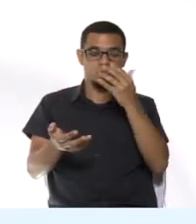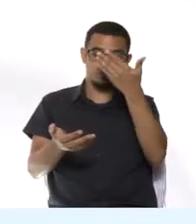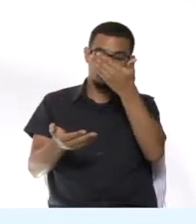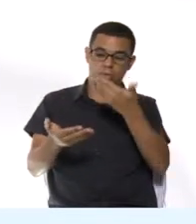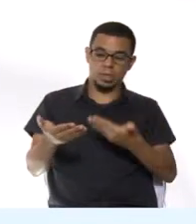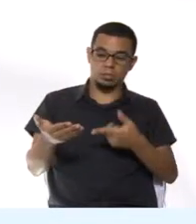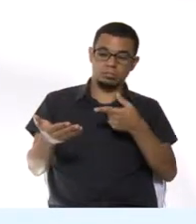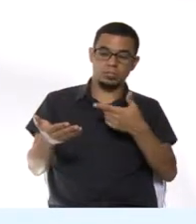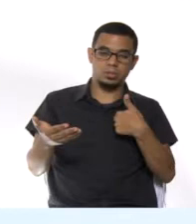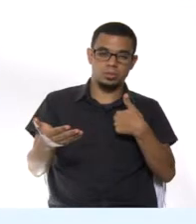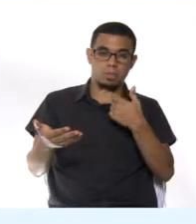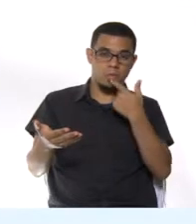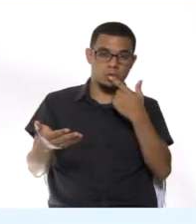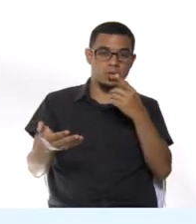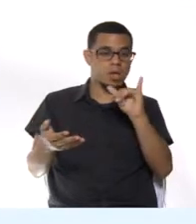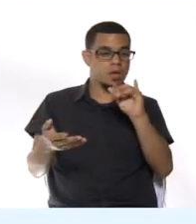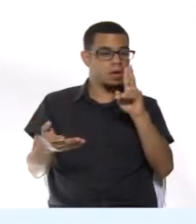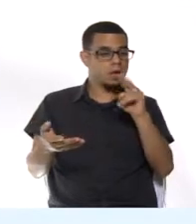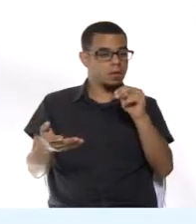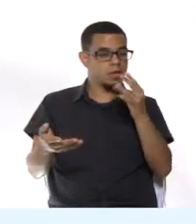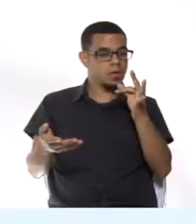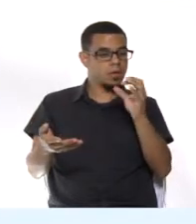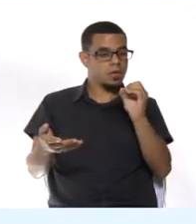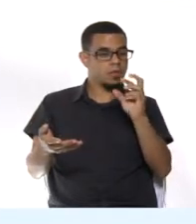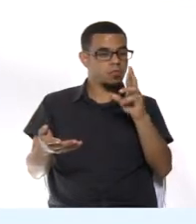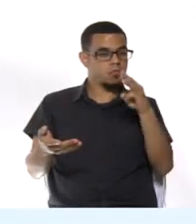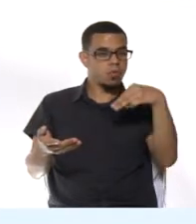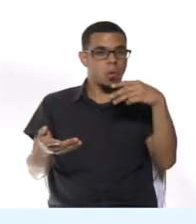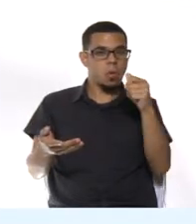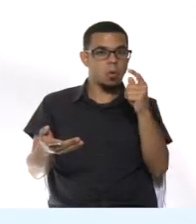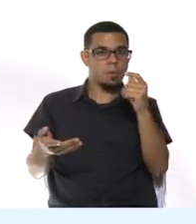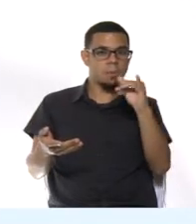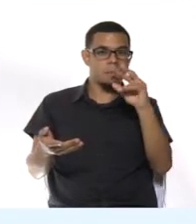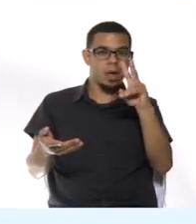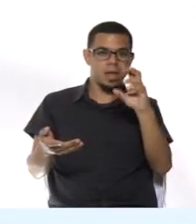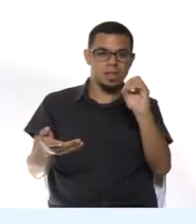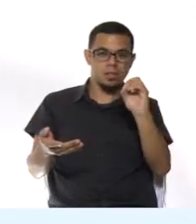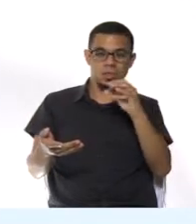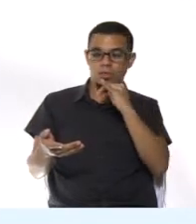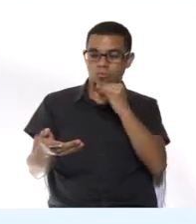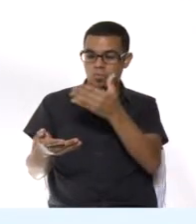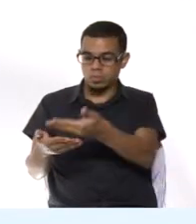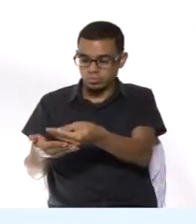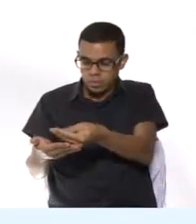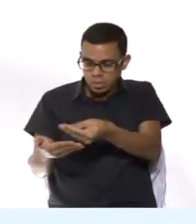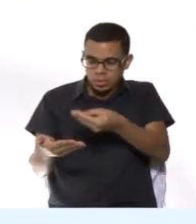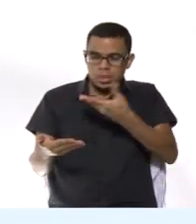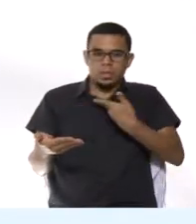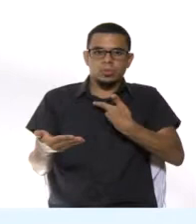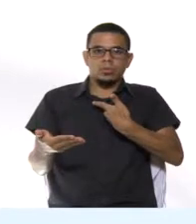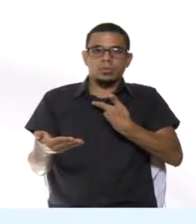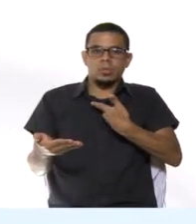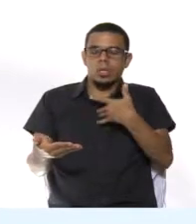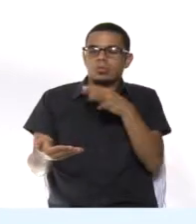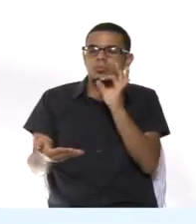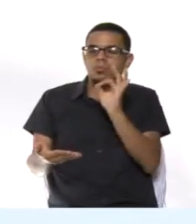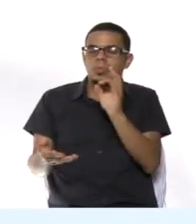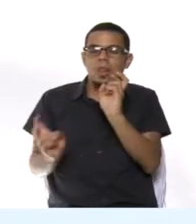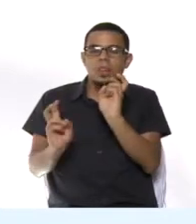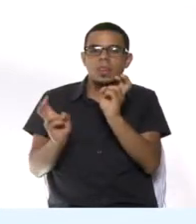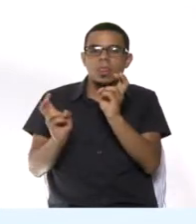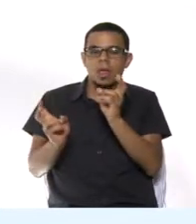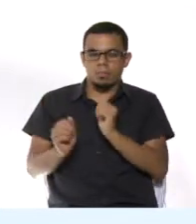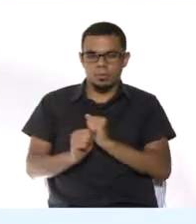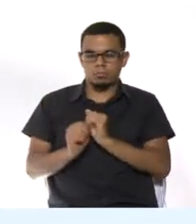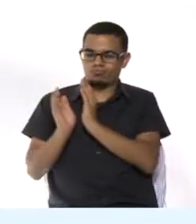texto informativo, como la palabra lo indica, es aquel texto que nos proporciona algún tipo de información específica